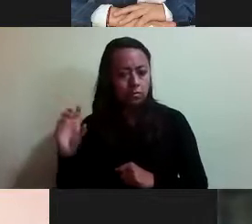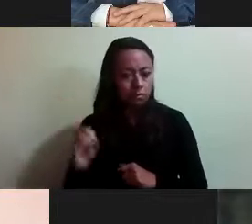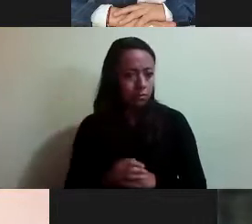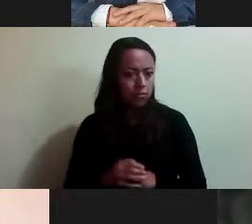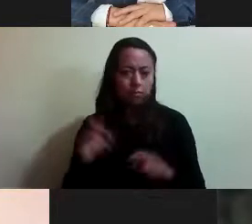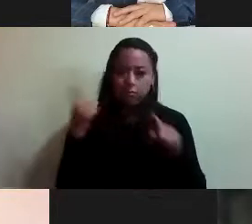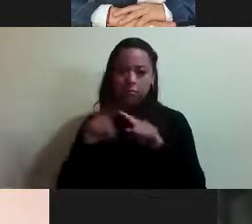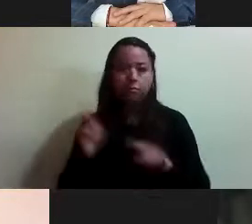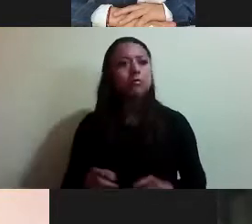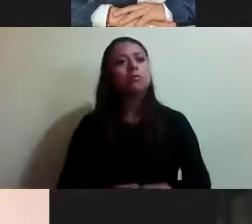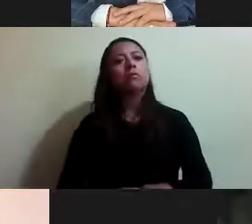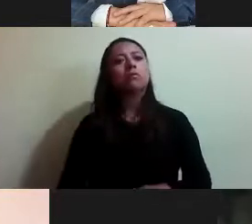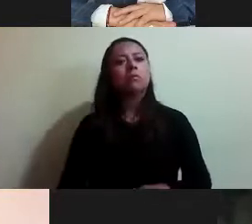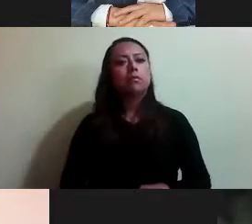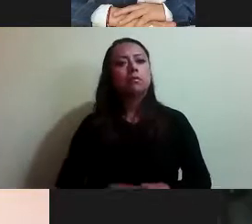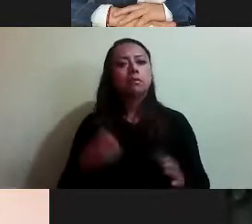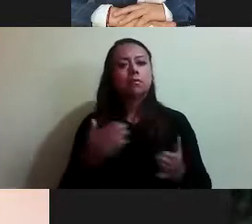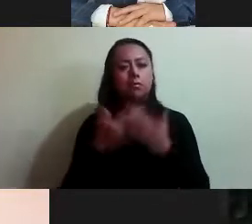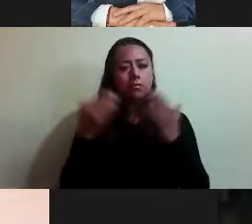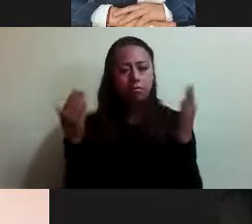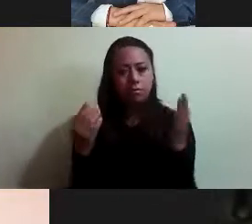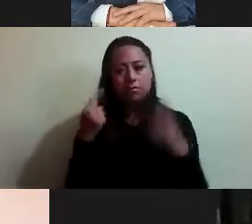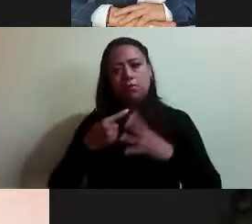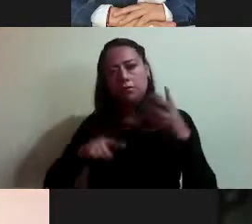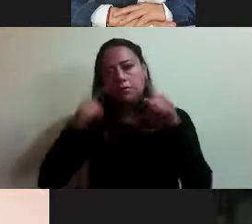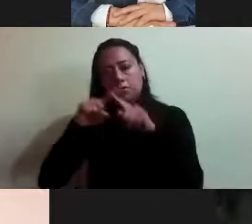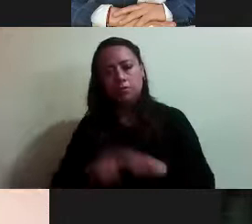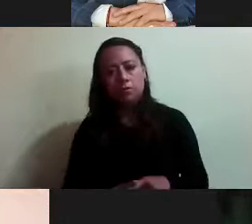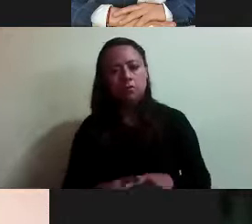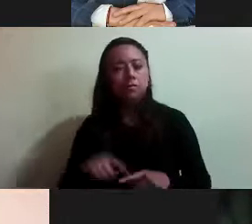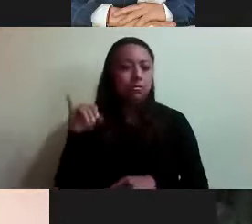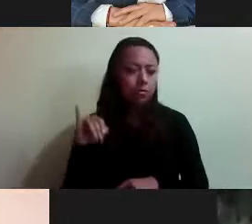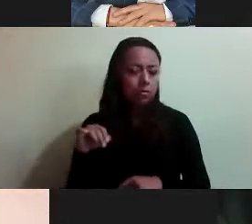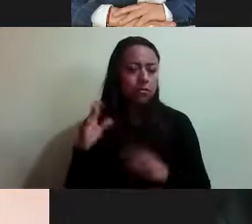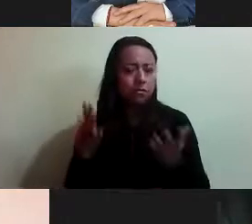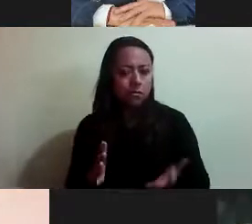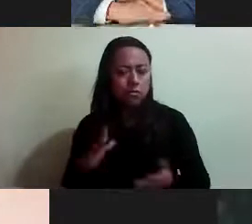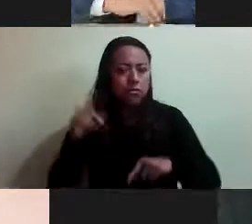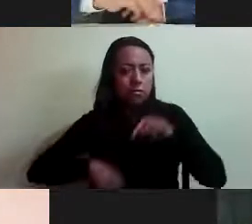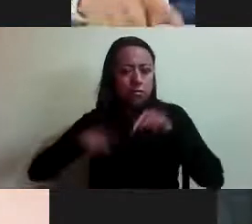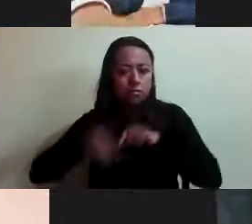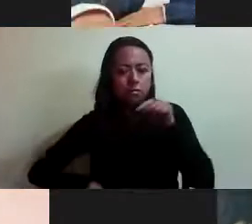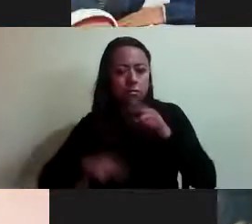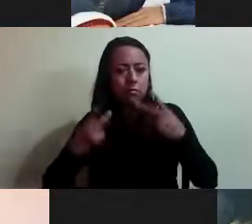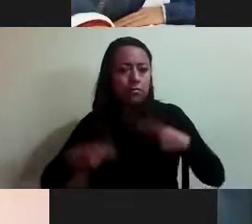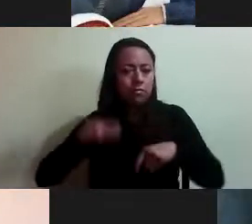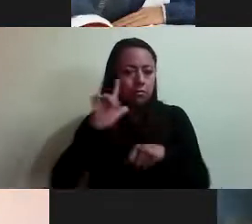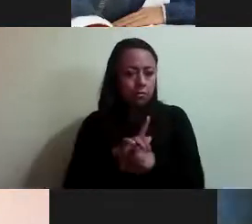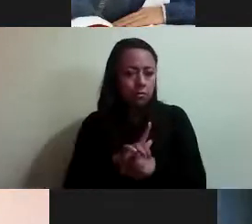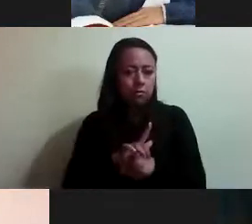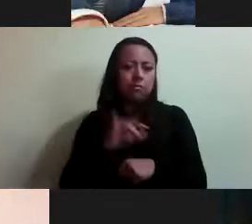Respecto de las suposiciones que si se iba a recortar o no al personal, si hubo algunos recortes, vamos a ser honestos,